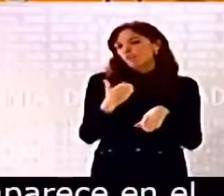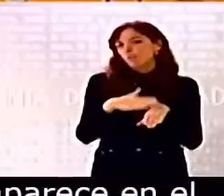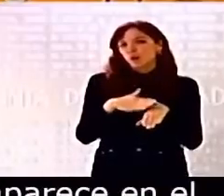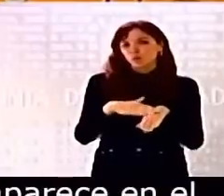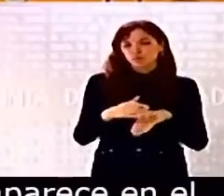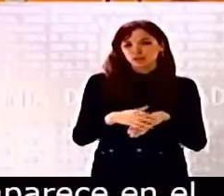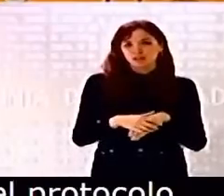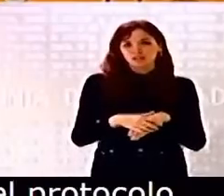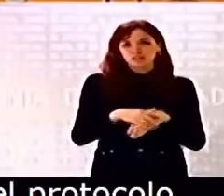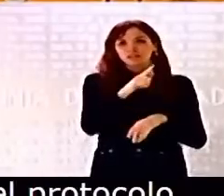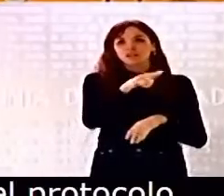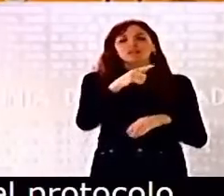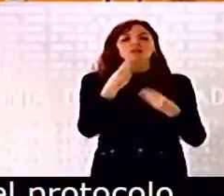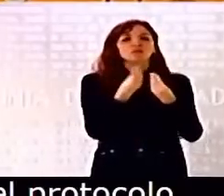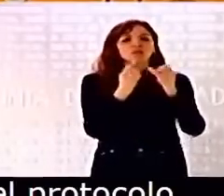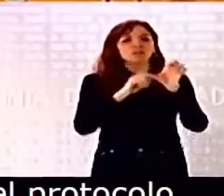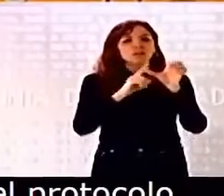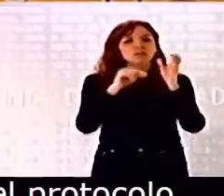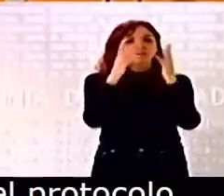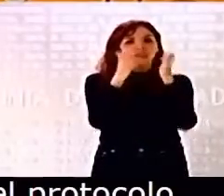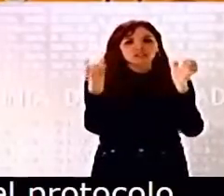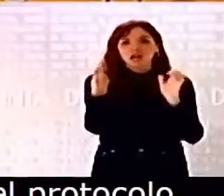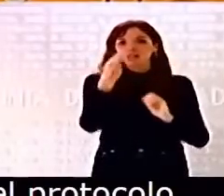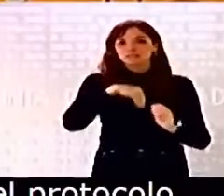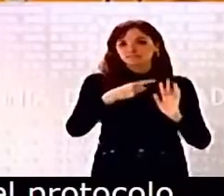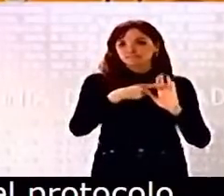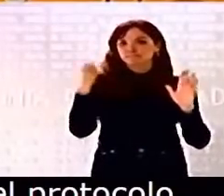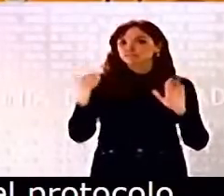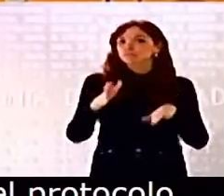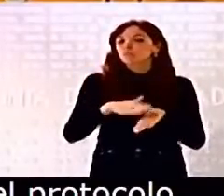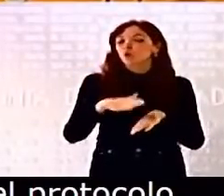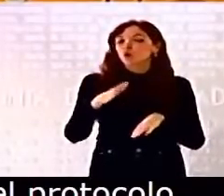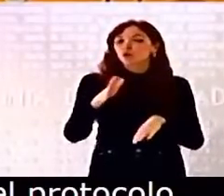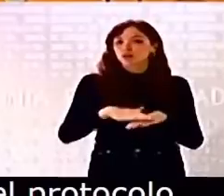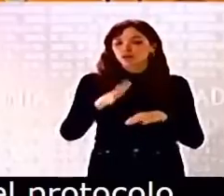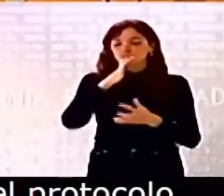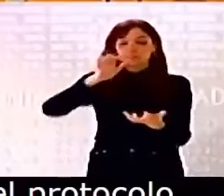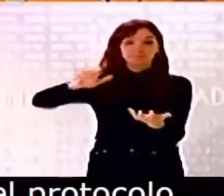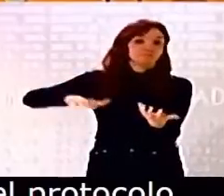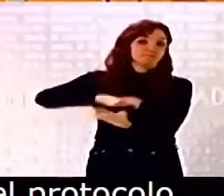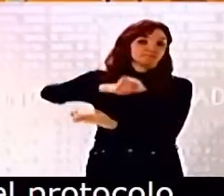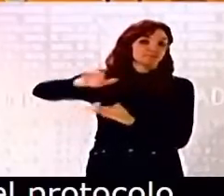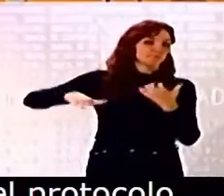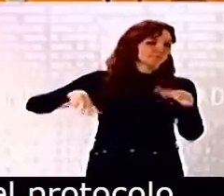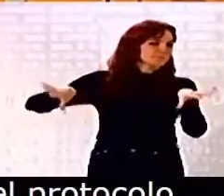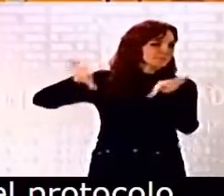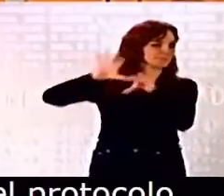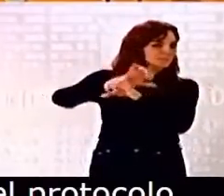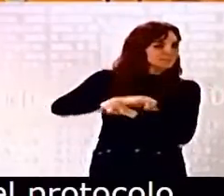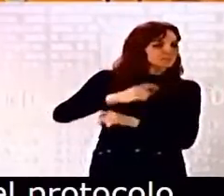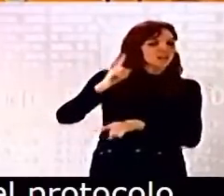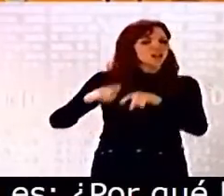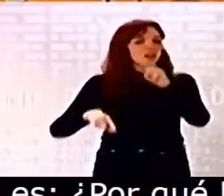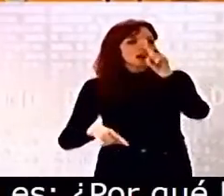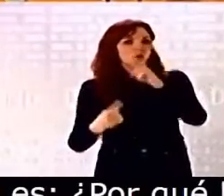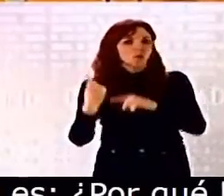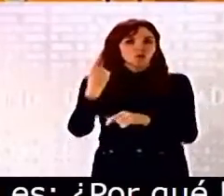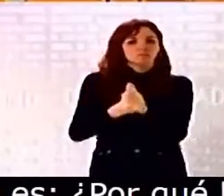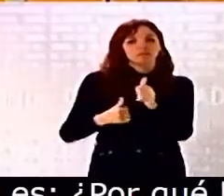la Junta de Extremadura elimina esa frase al hilo de todas las polémicas que están surgiendo con presuntos cargos que se han vacunado antes de